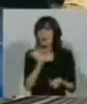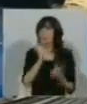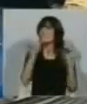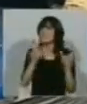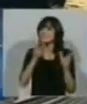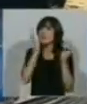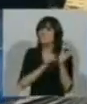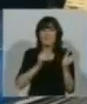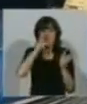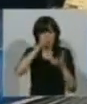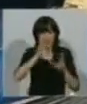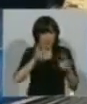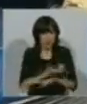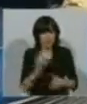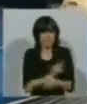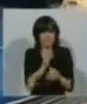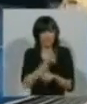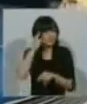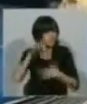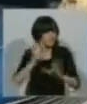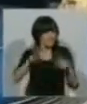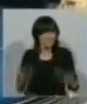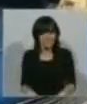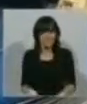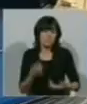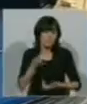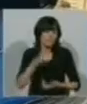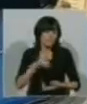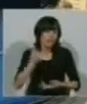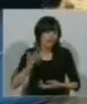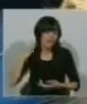ya lo viste. En el 90. Claro. En el 90 empecé a ver el mundial. ¿Te acordás de algo?